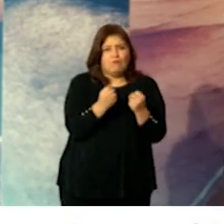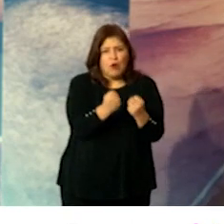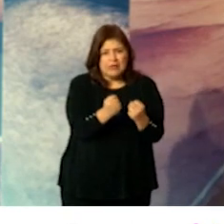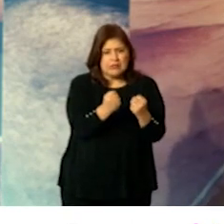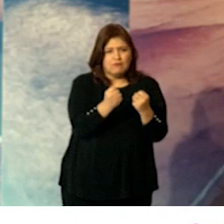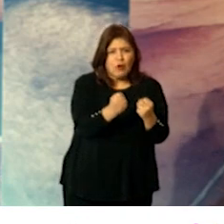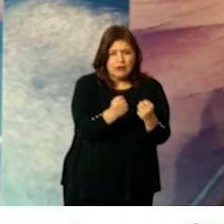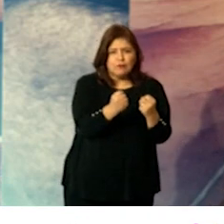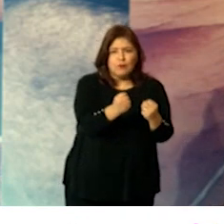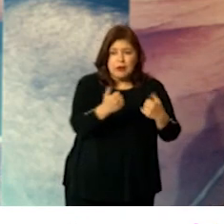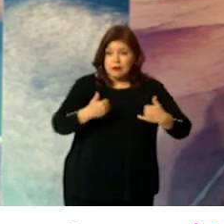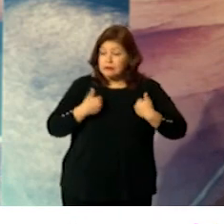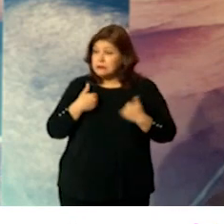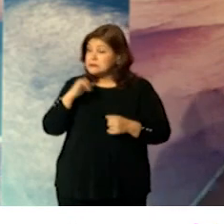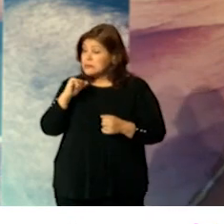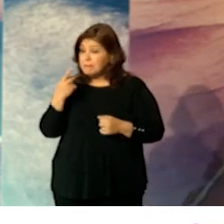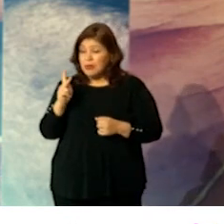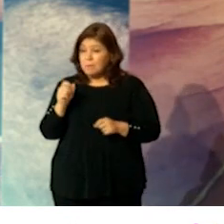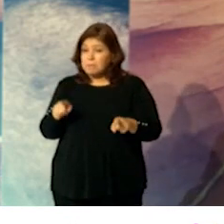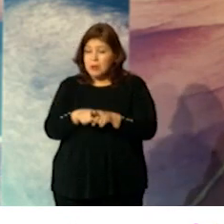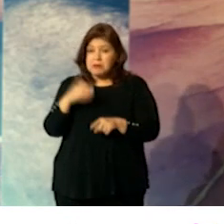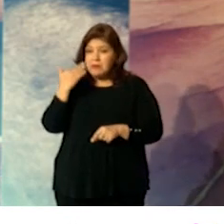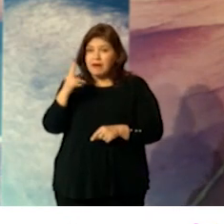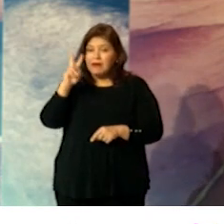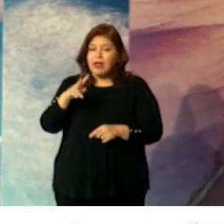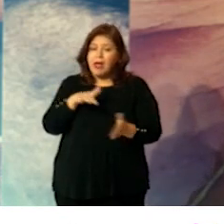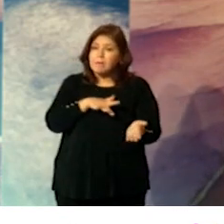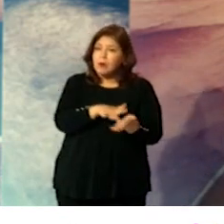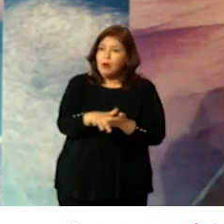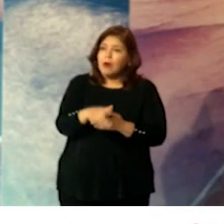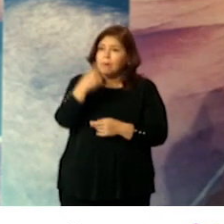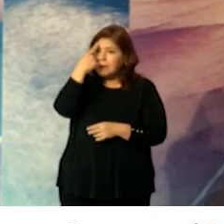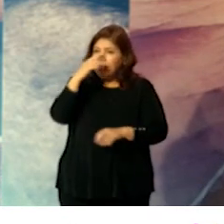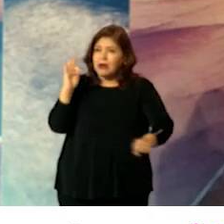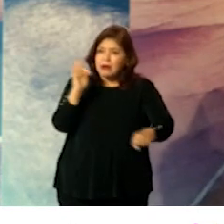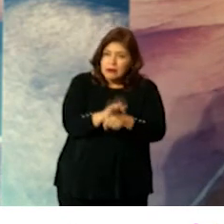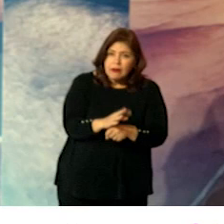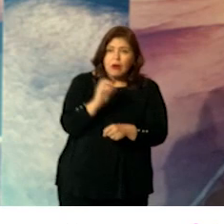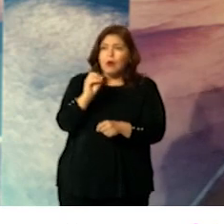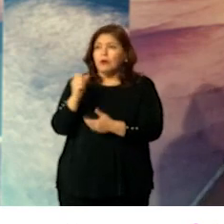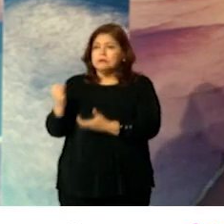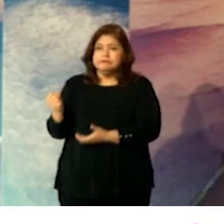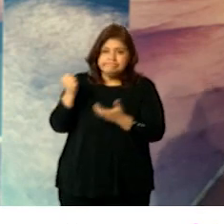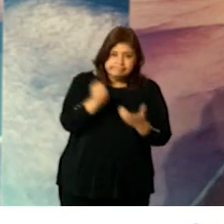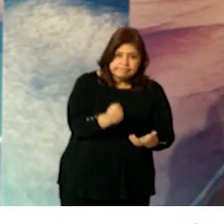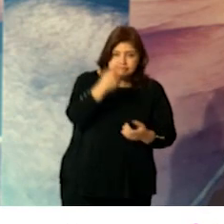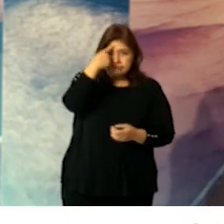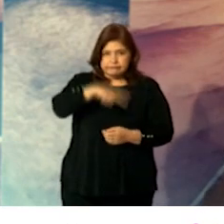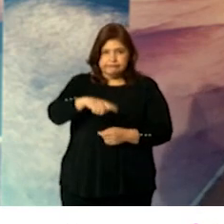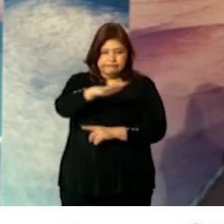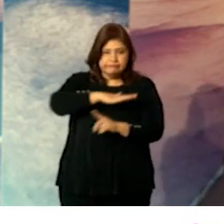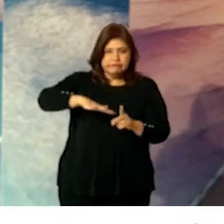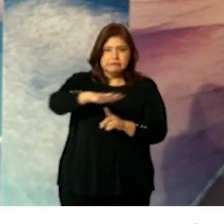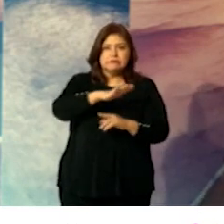pero al mismo tiempo no veo qué tipo de apoyo, qué tipo de protección, qué tipo de inversión estamos haciendo